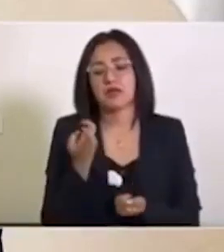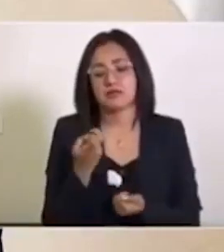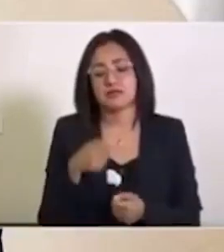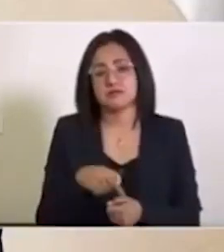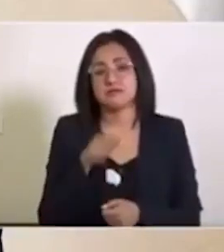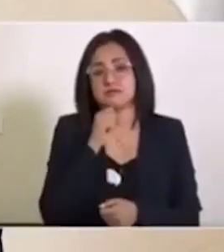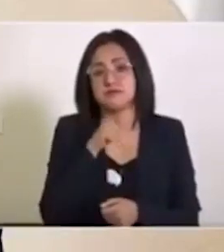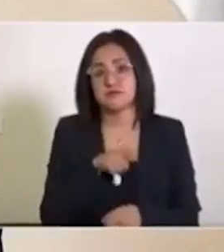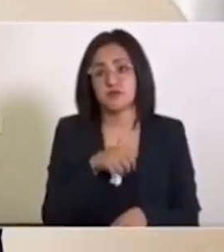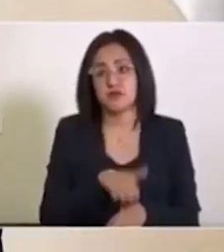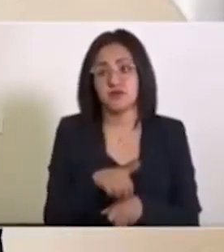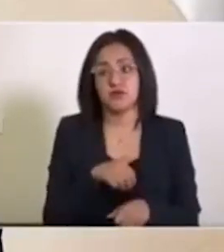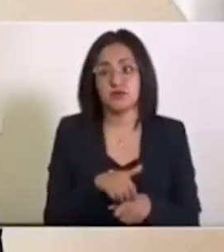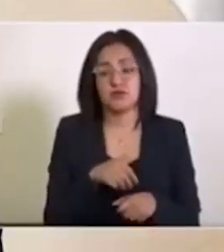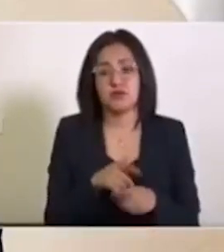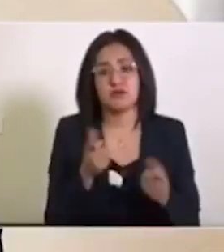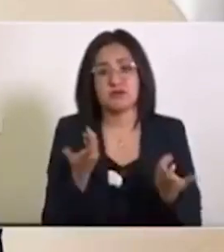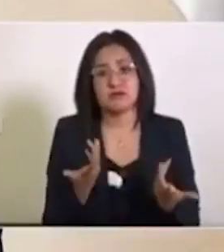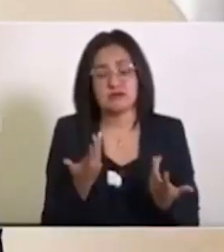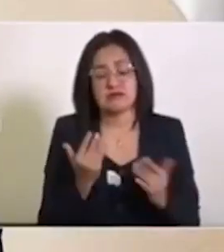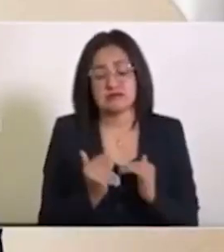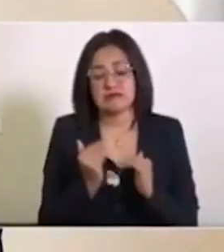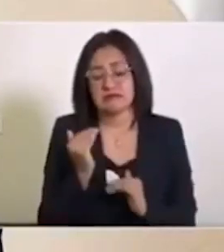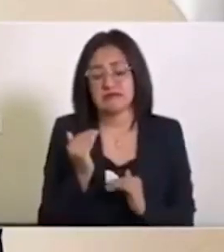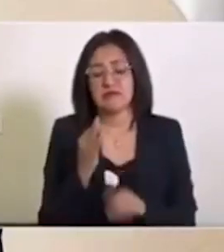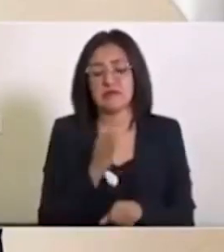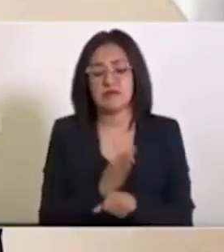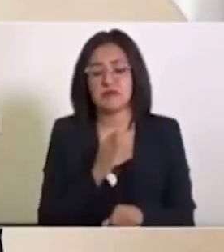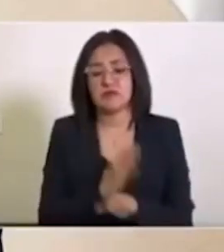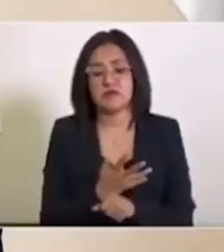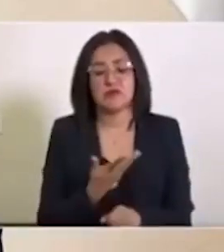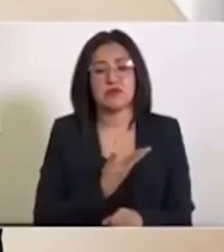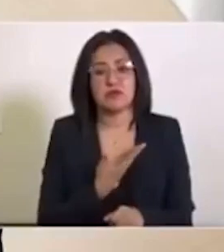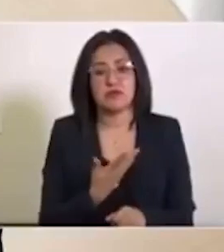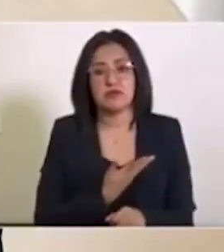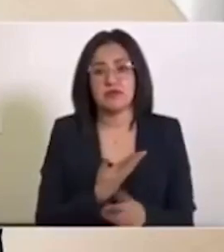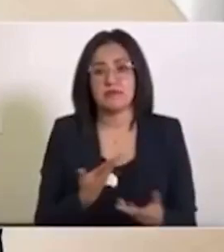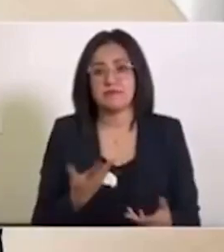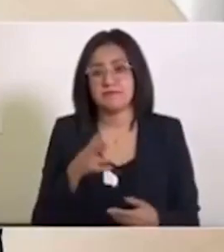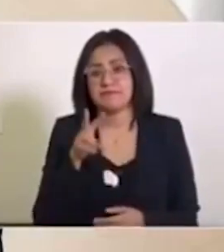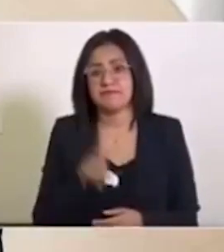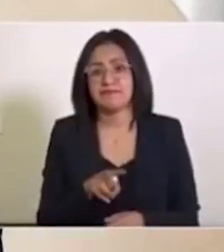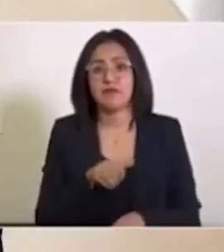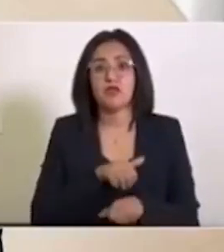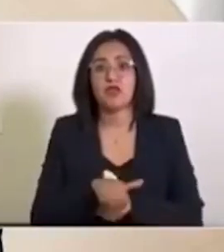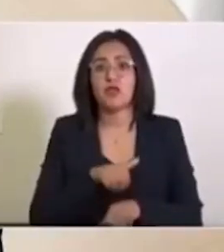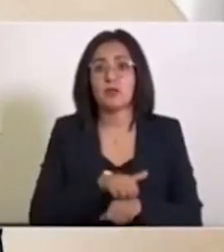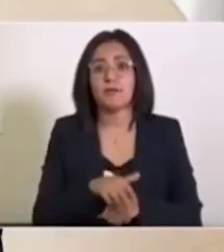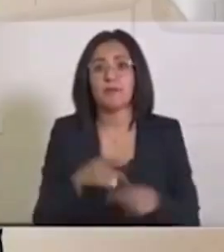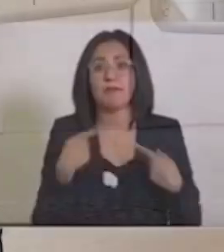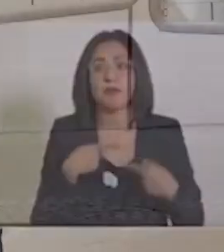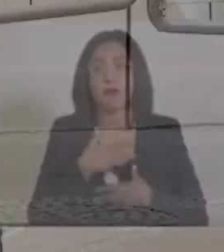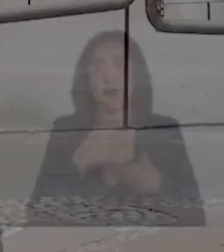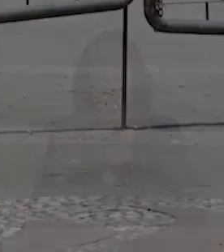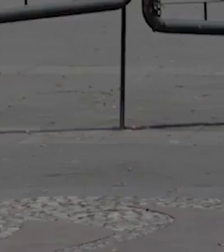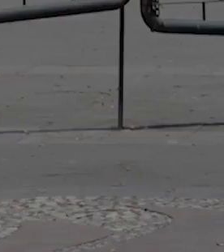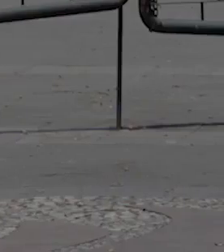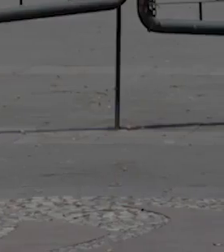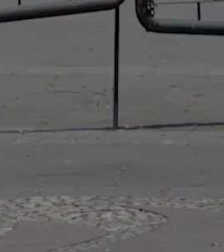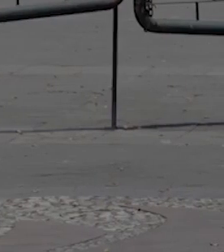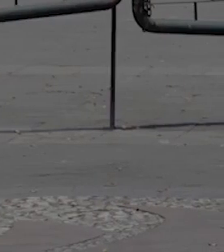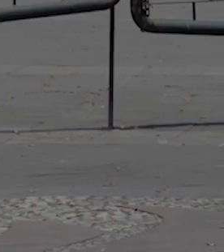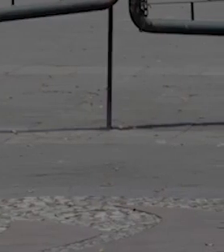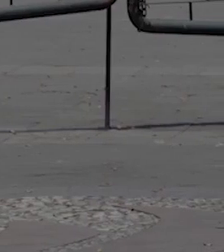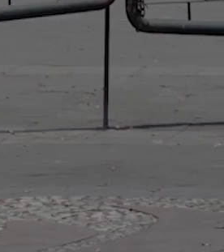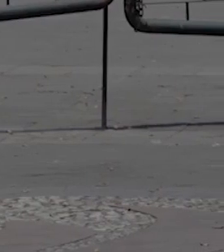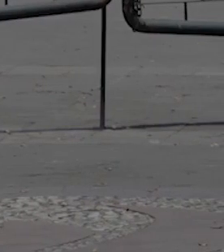alerta de esta alerta que estamos teniendo en el número de contagiados la capital